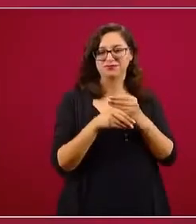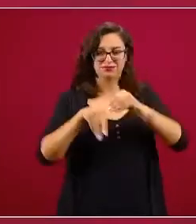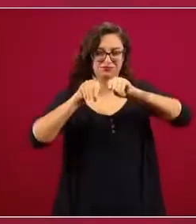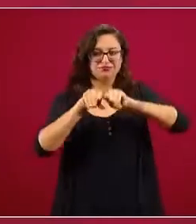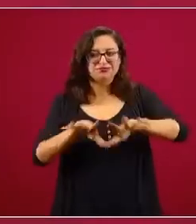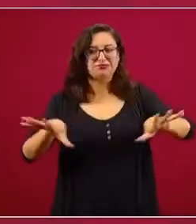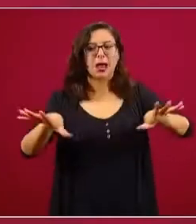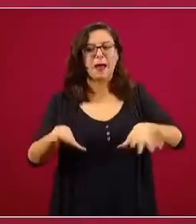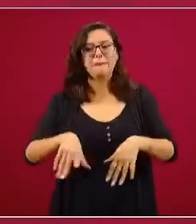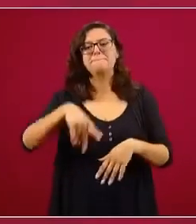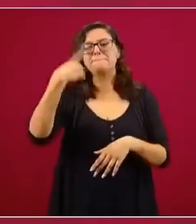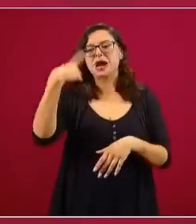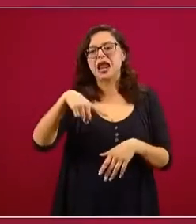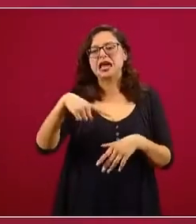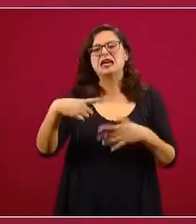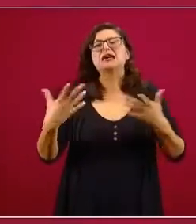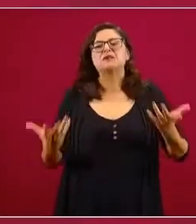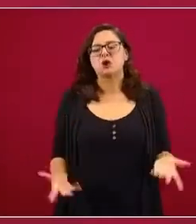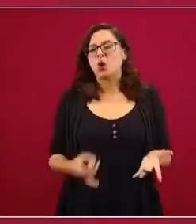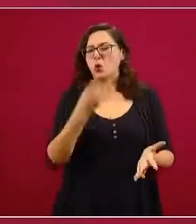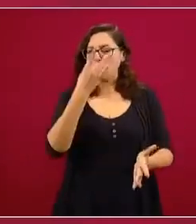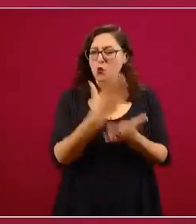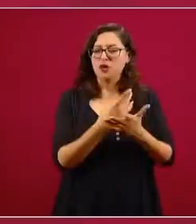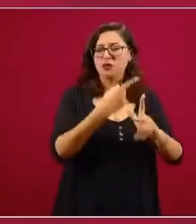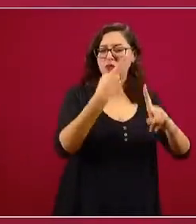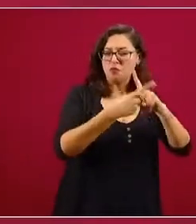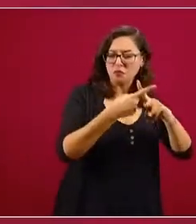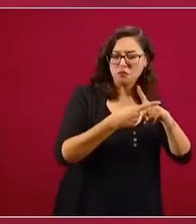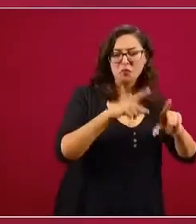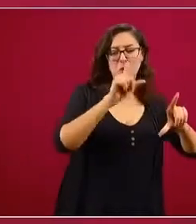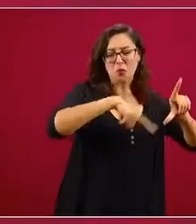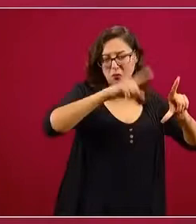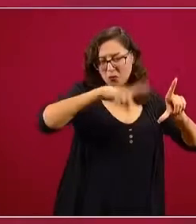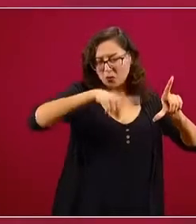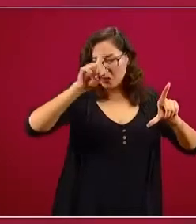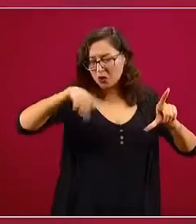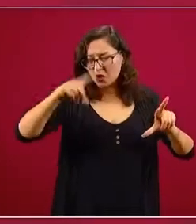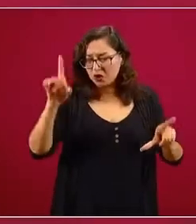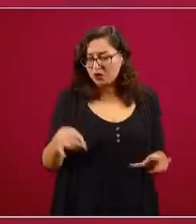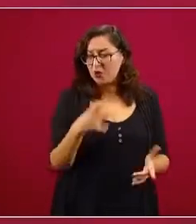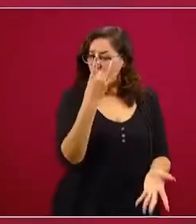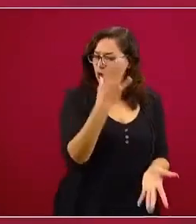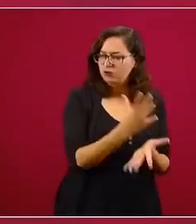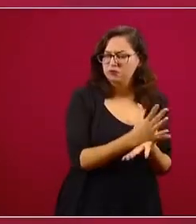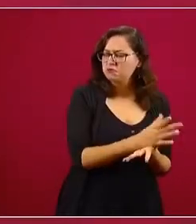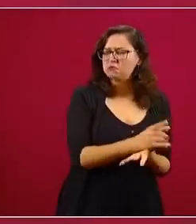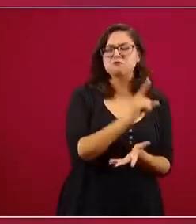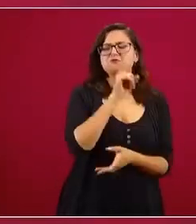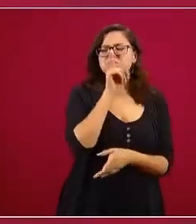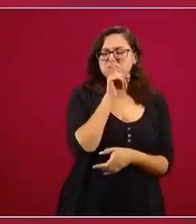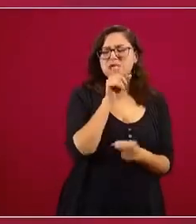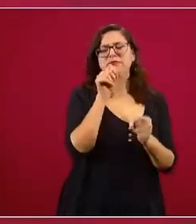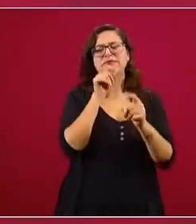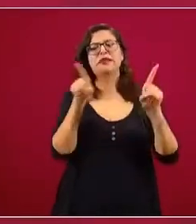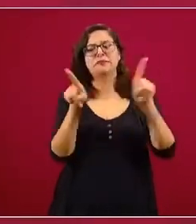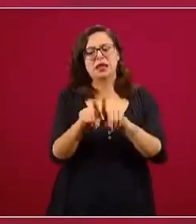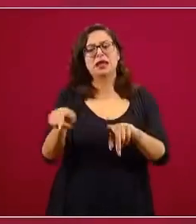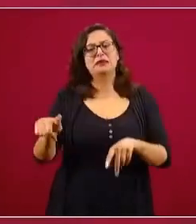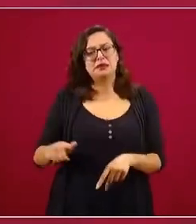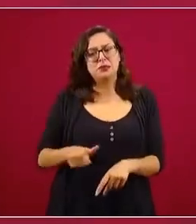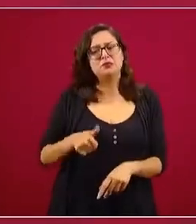los números o las estadísticas, también podamos tener el perfil y podamos tener